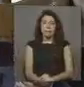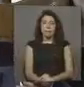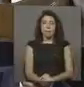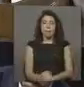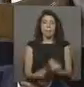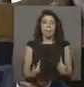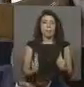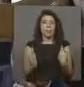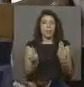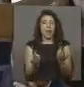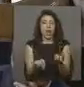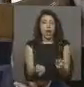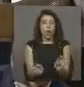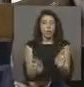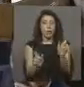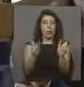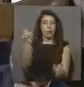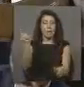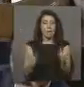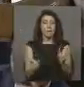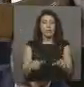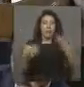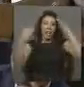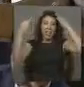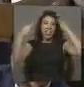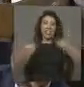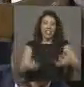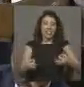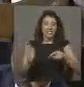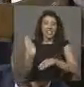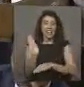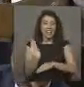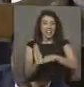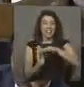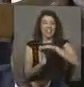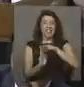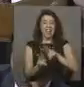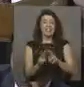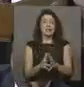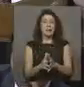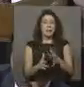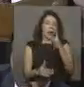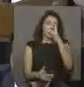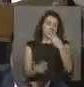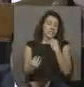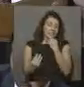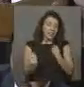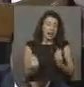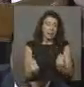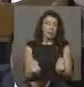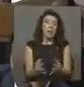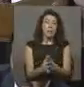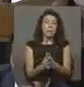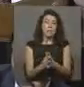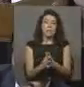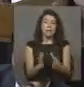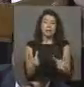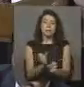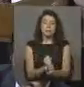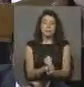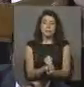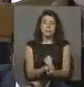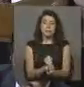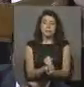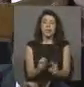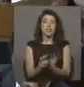la oportunidad a las personas que toman decisiones en esos niveles a actuar con mayor celeridad y con mayor ductilidad